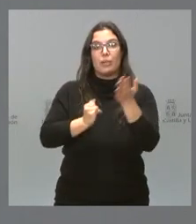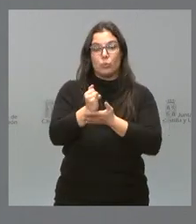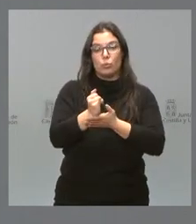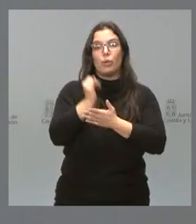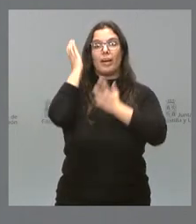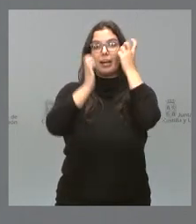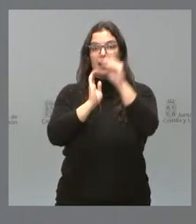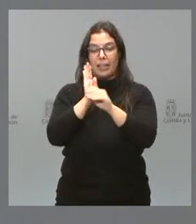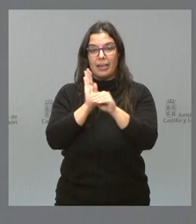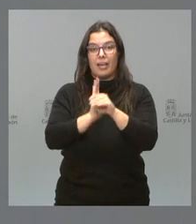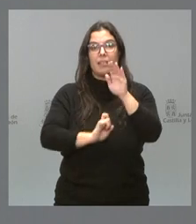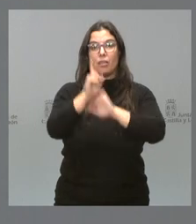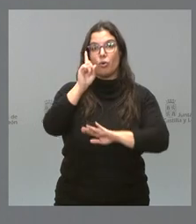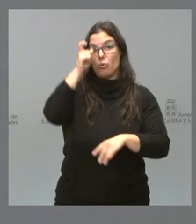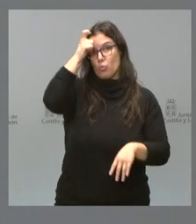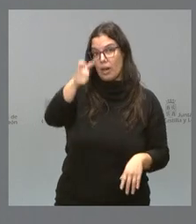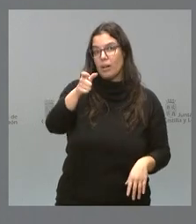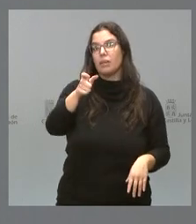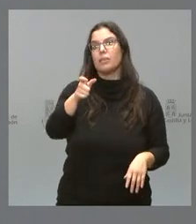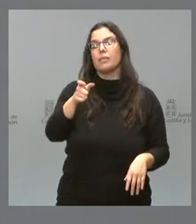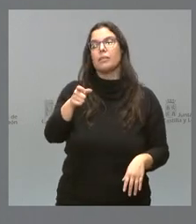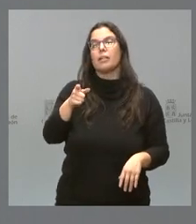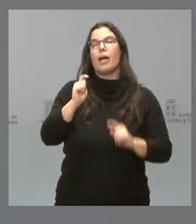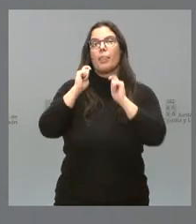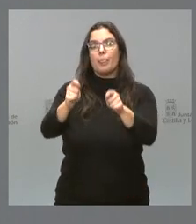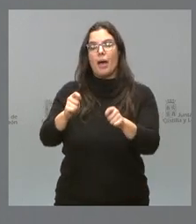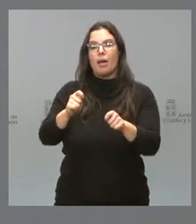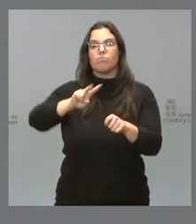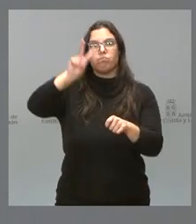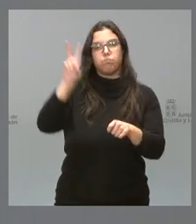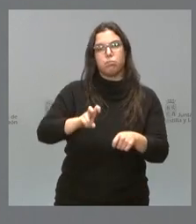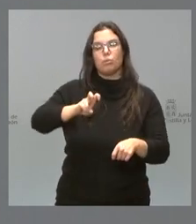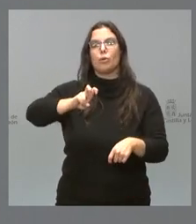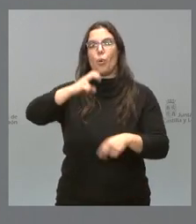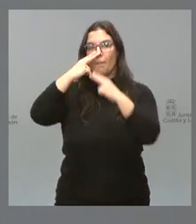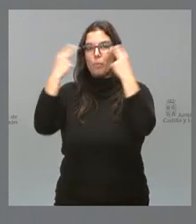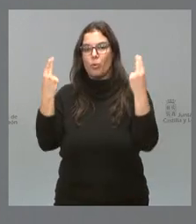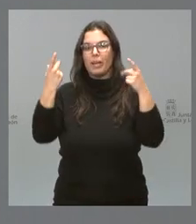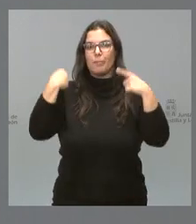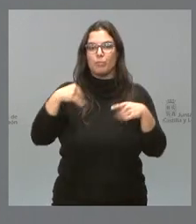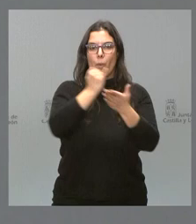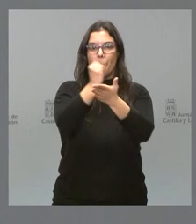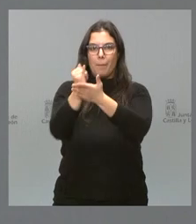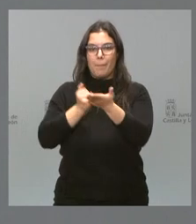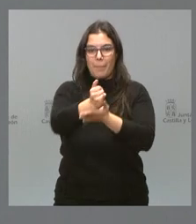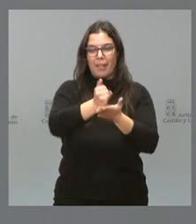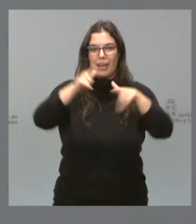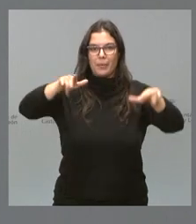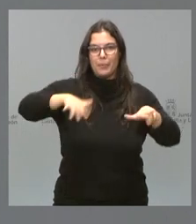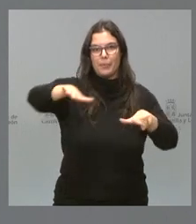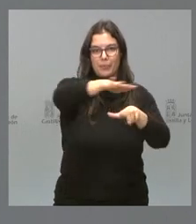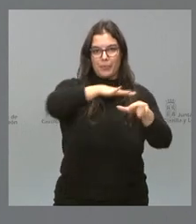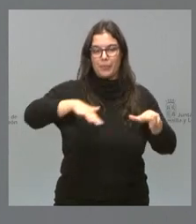ganadería y desarrollo rural hablamos de la declaración de utilidad pública y urgente ejecución de las concentraciones parcelarias en las zonas de Tejeda y